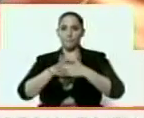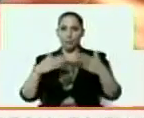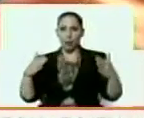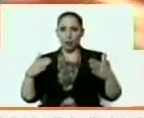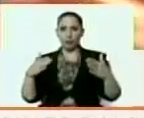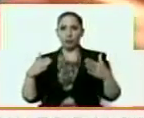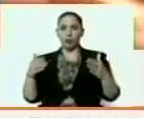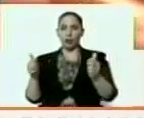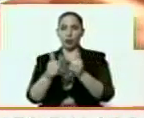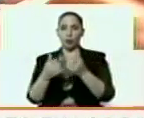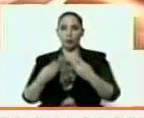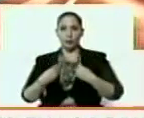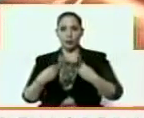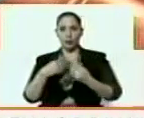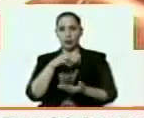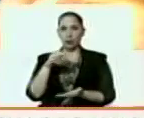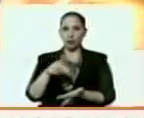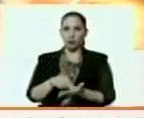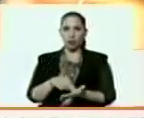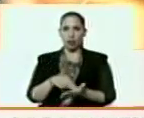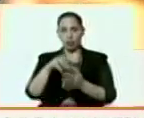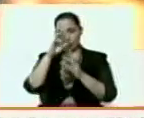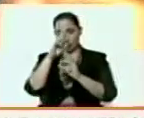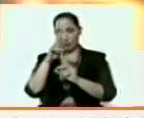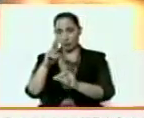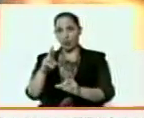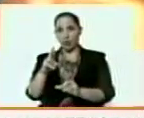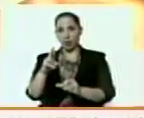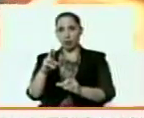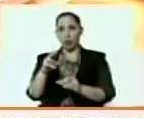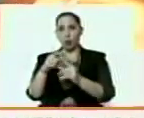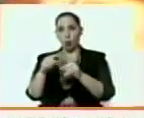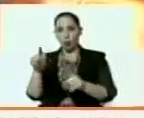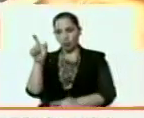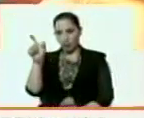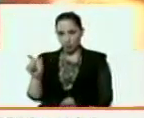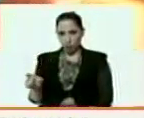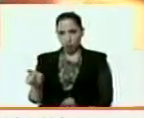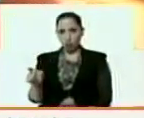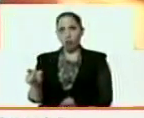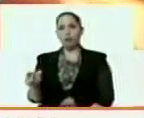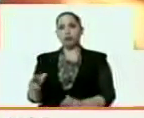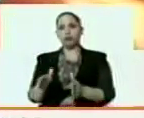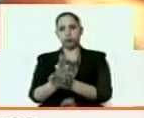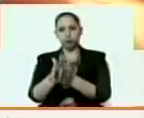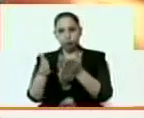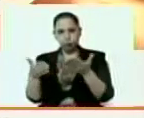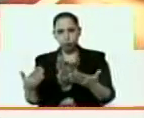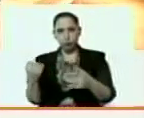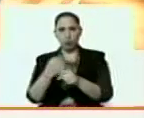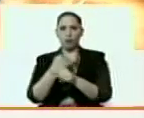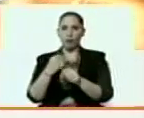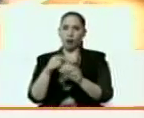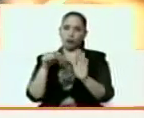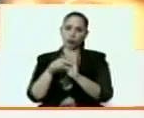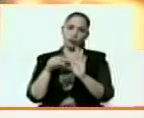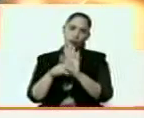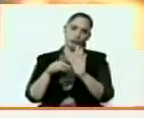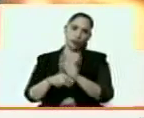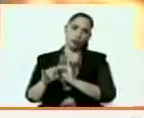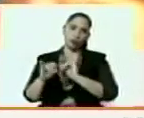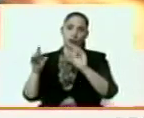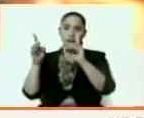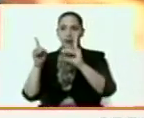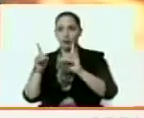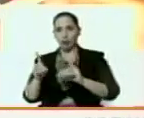aras de la convivencia nacional. Desde el respeto hacia el otro, una agenda abierta, ya hay unos puntos que fueron decididos